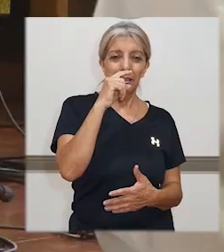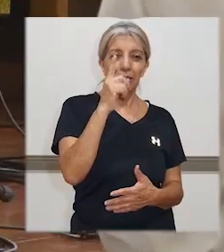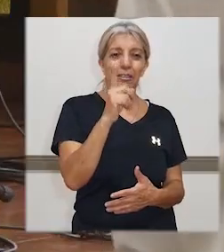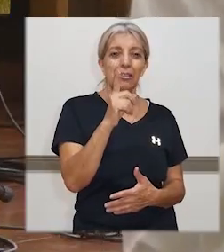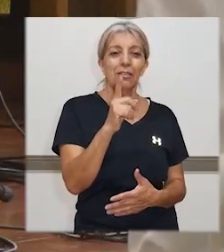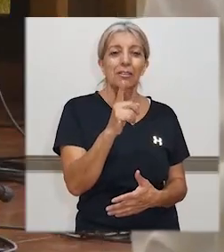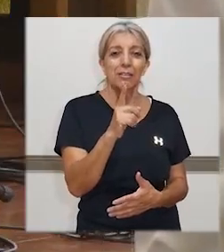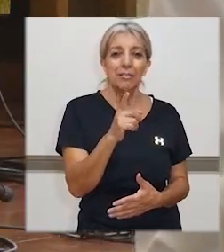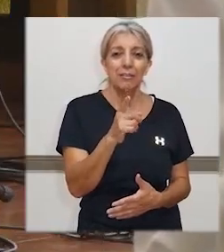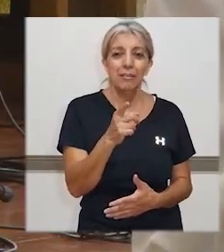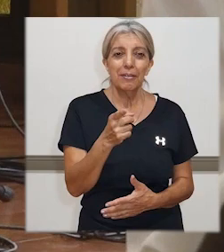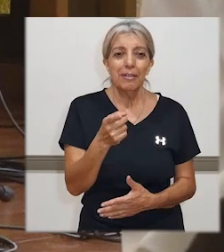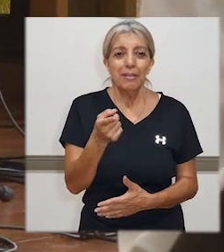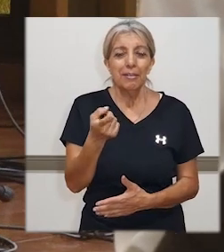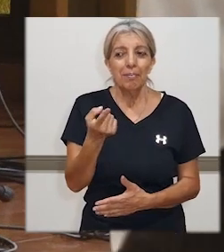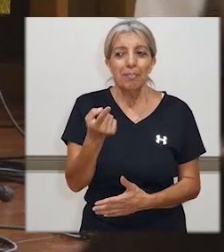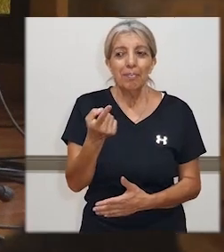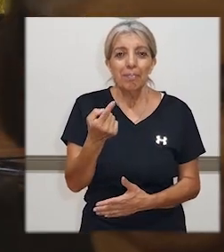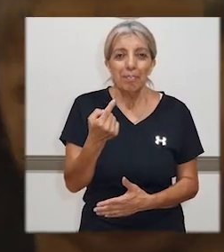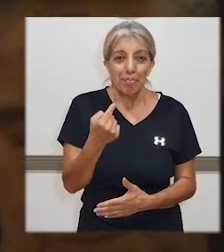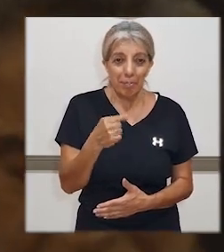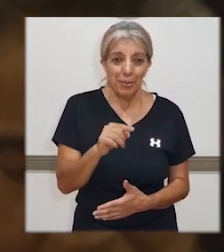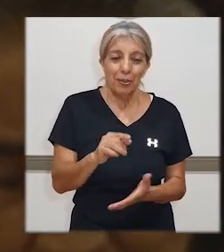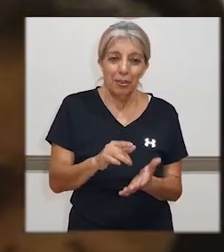ricos, tan solo